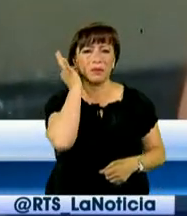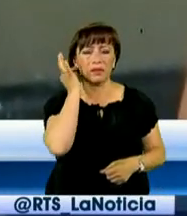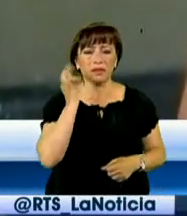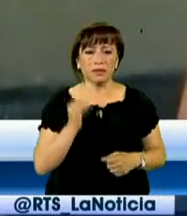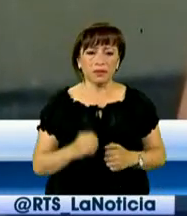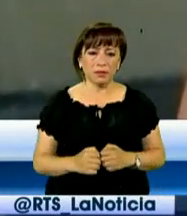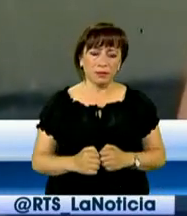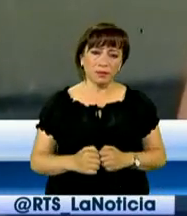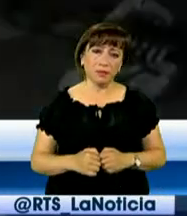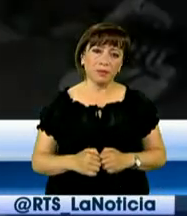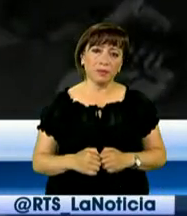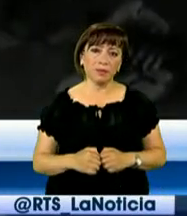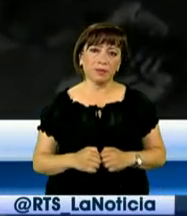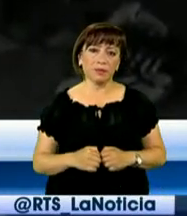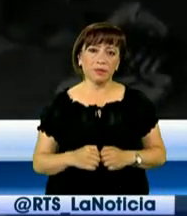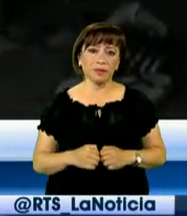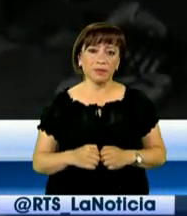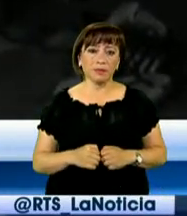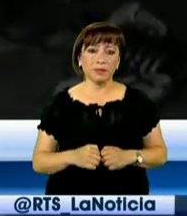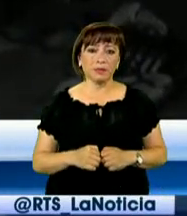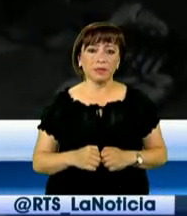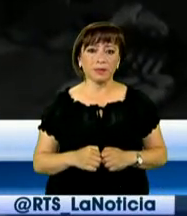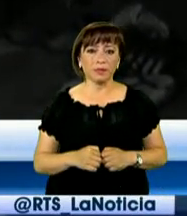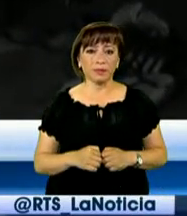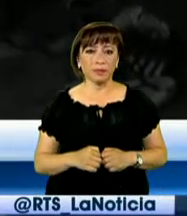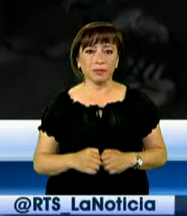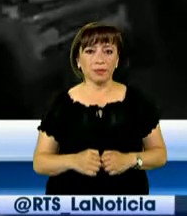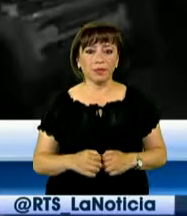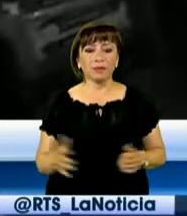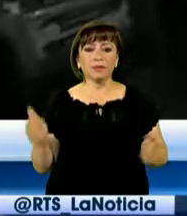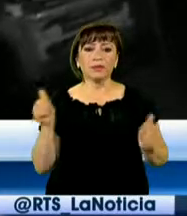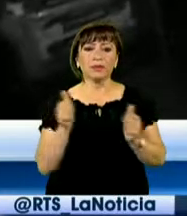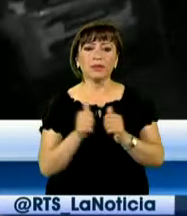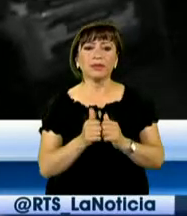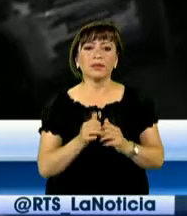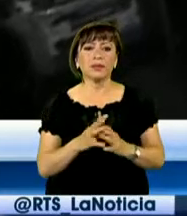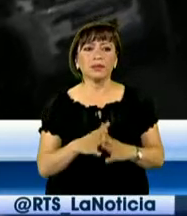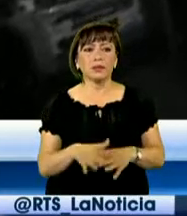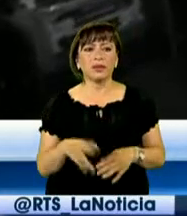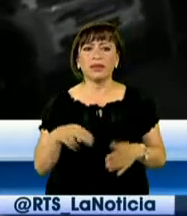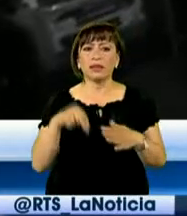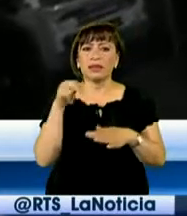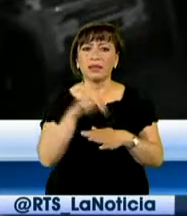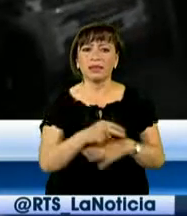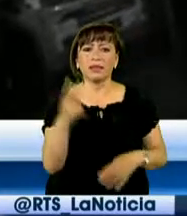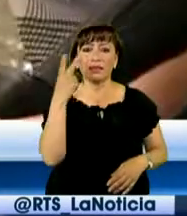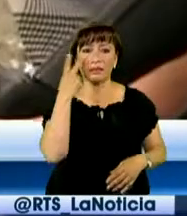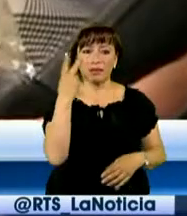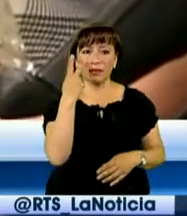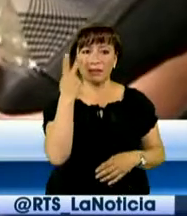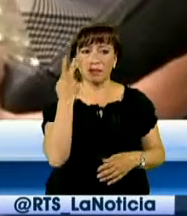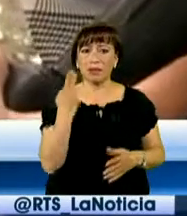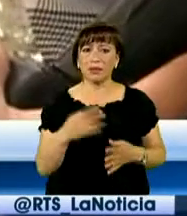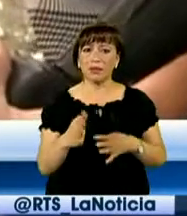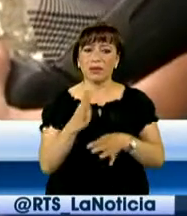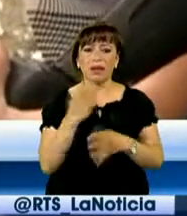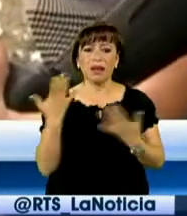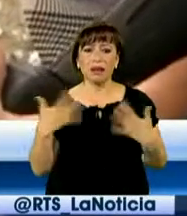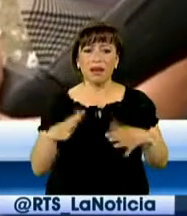de ella. Y de la está maniada así, amaneada, y cosas que la tiran bocado en la cama y le cortan así